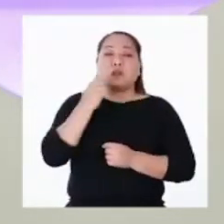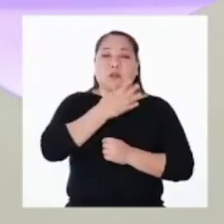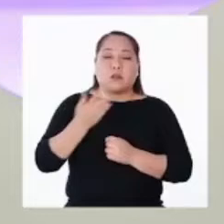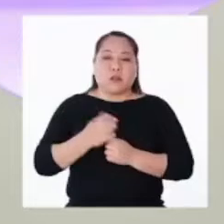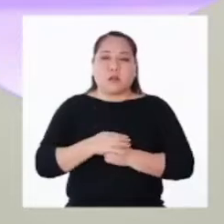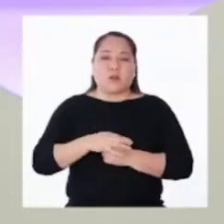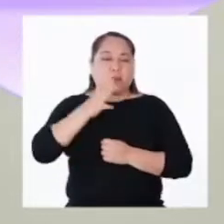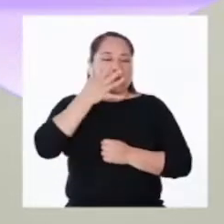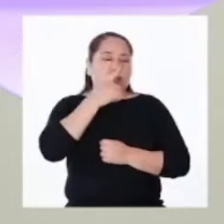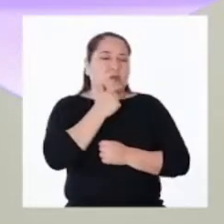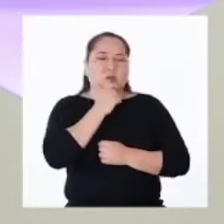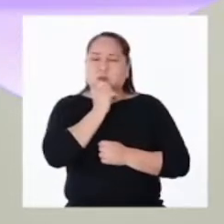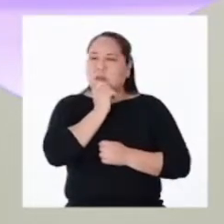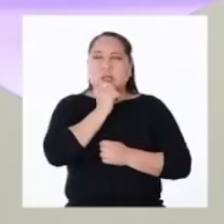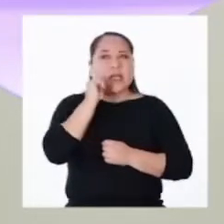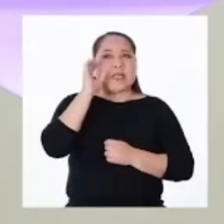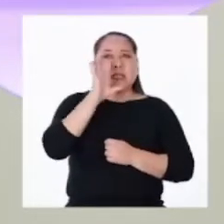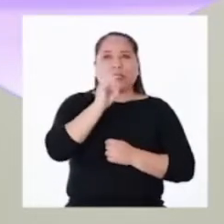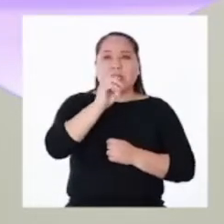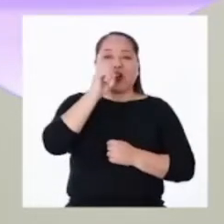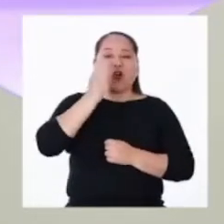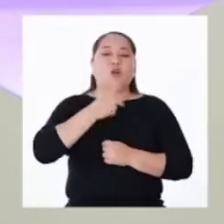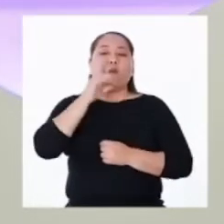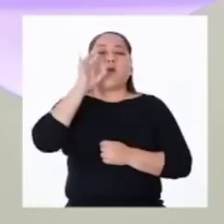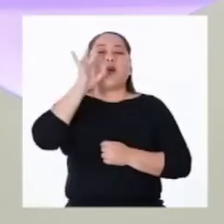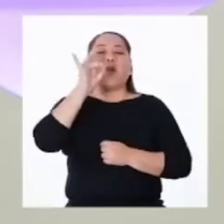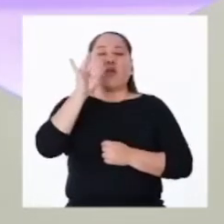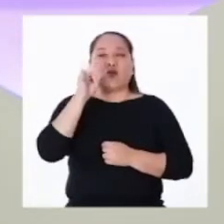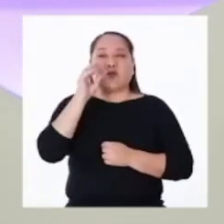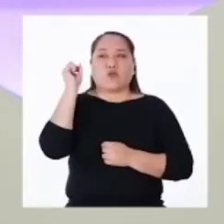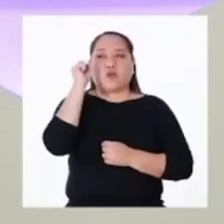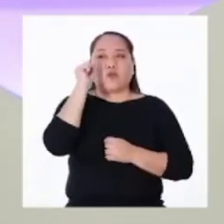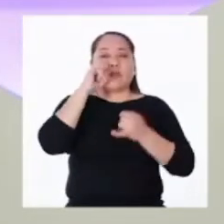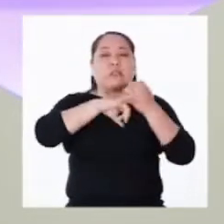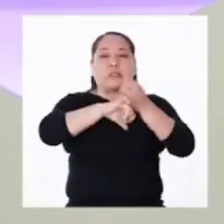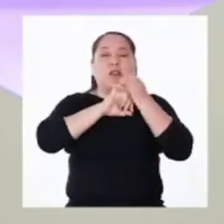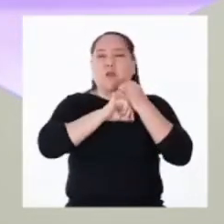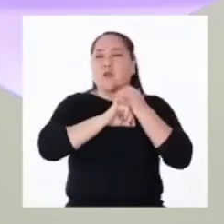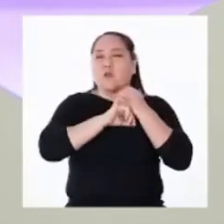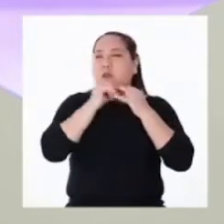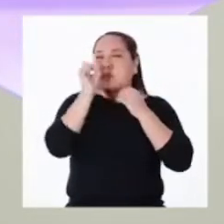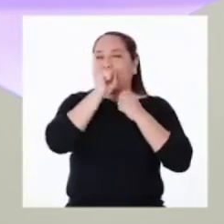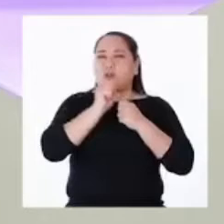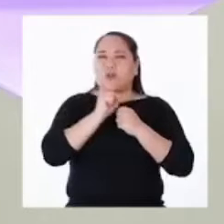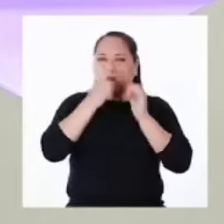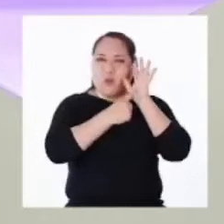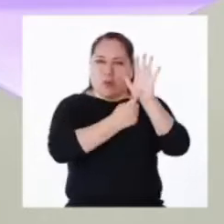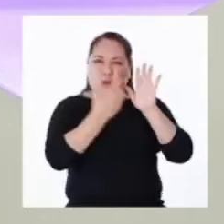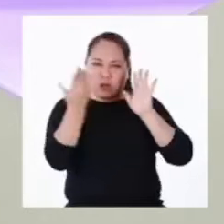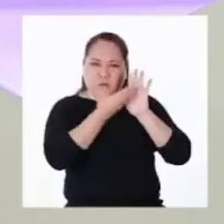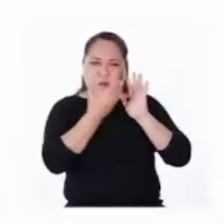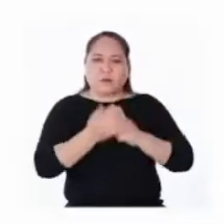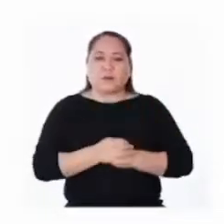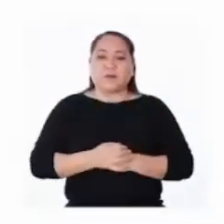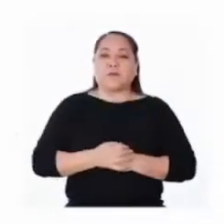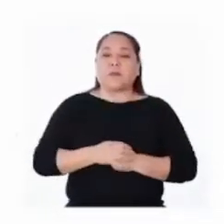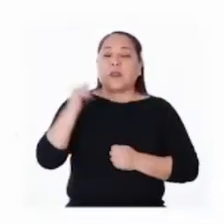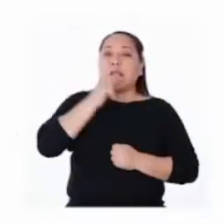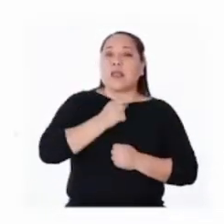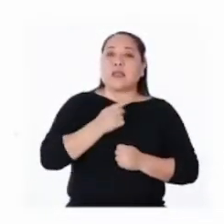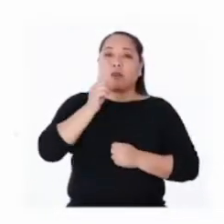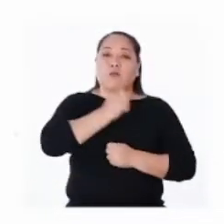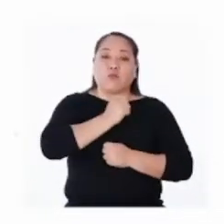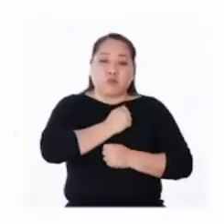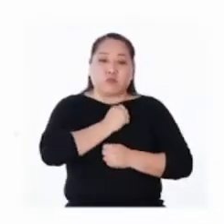ciclo cardíaco tiene una duración aproximada de 0,8 segundos. Te lo muestro con más detalle en esta animación.